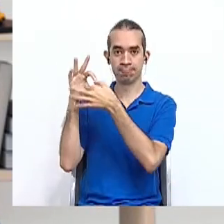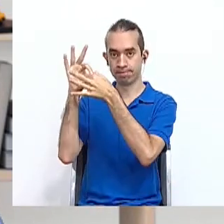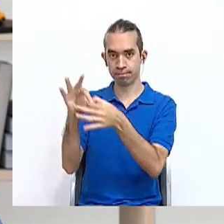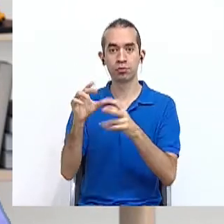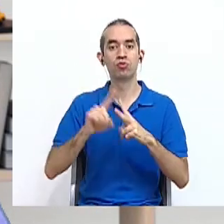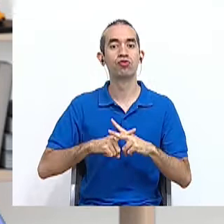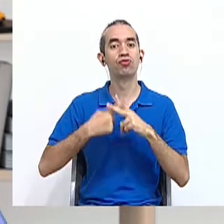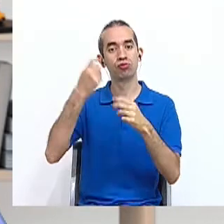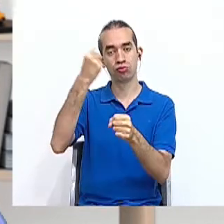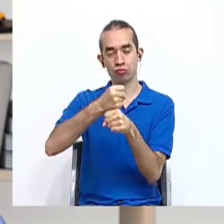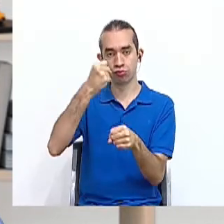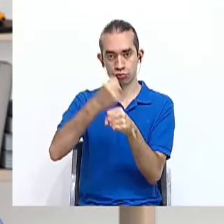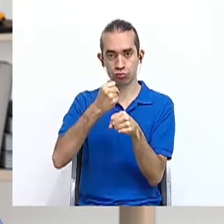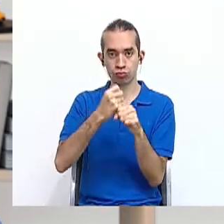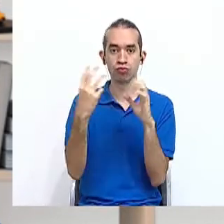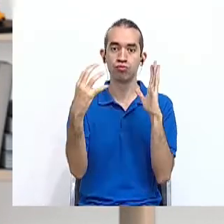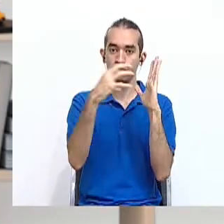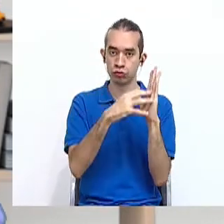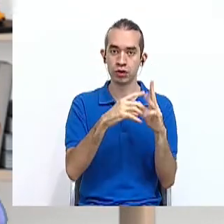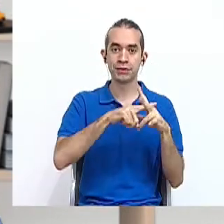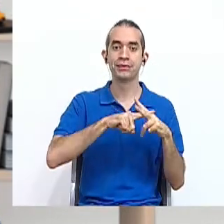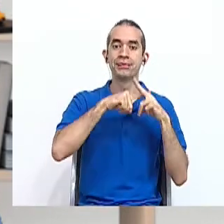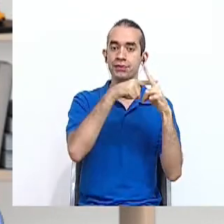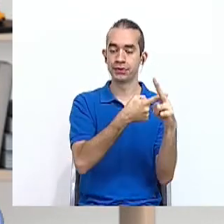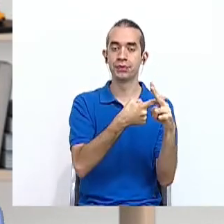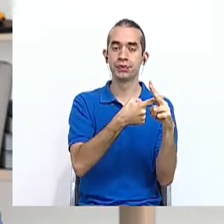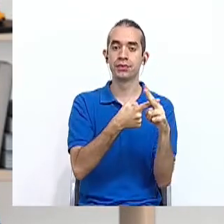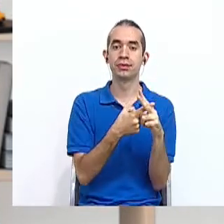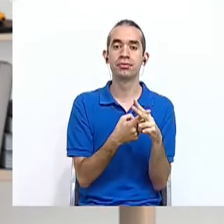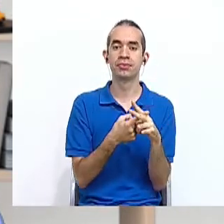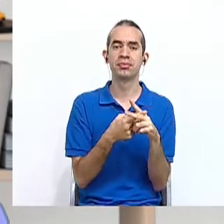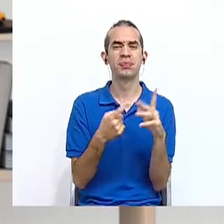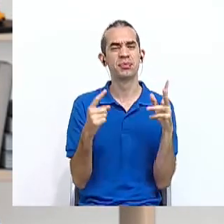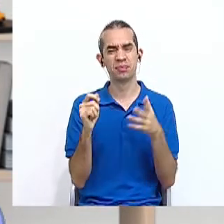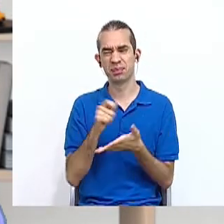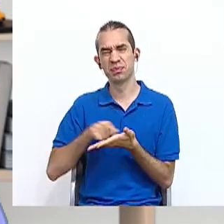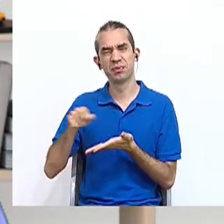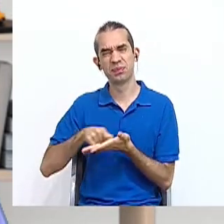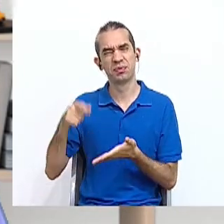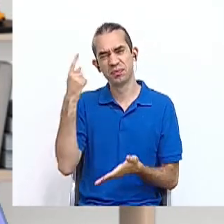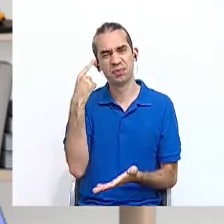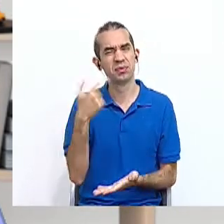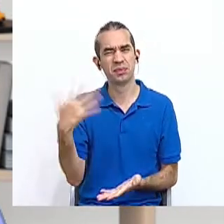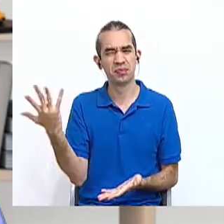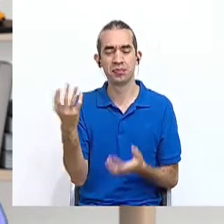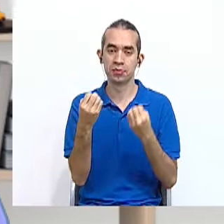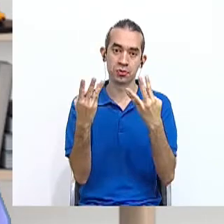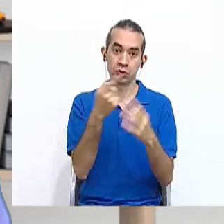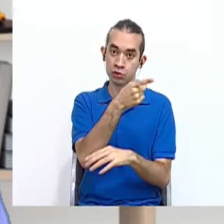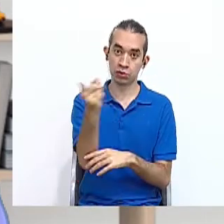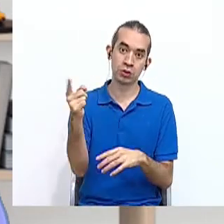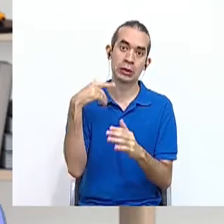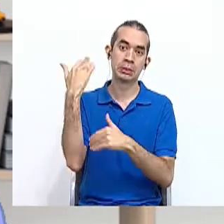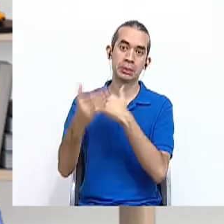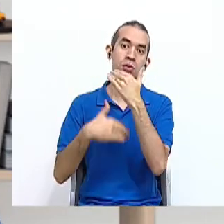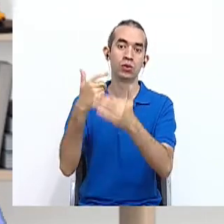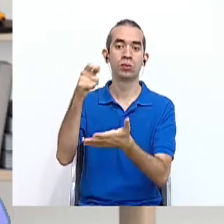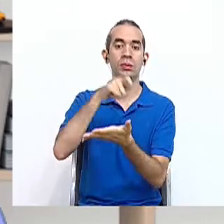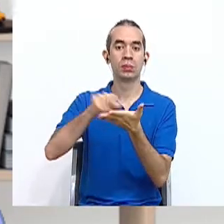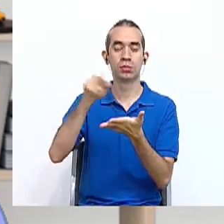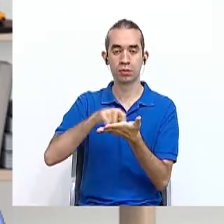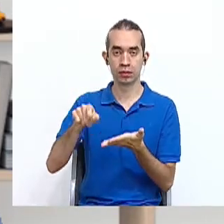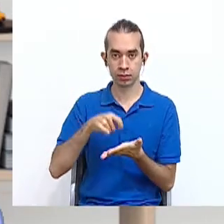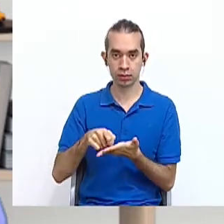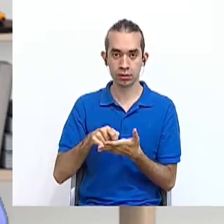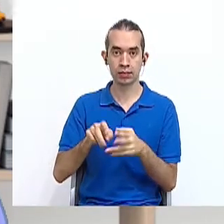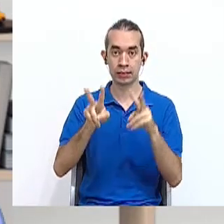a trabajar los párrafos introductorios. ¿Para qué estamos viendo redacción? Muchos de ustedes están en el proceso de la escritura